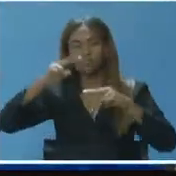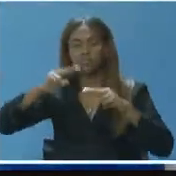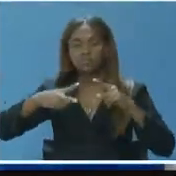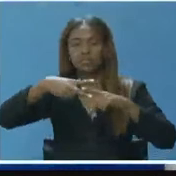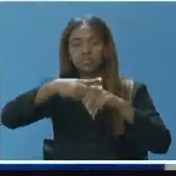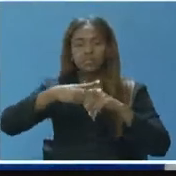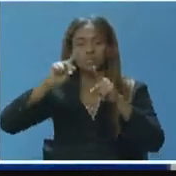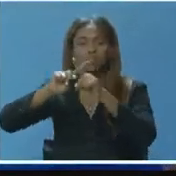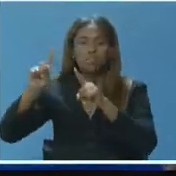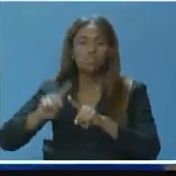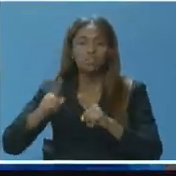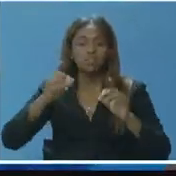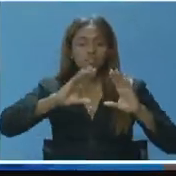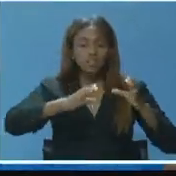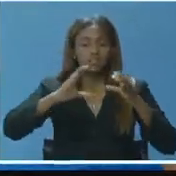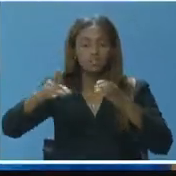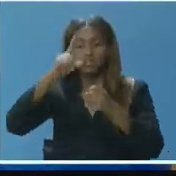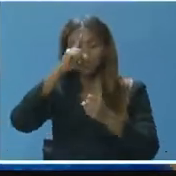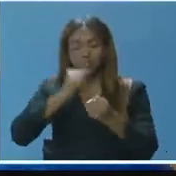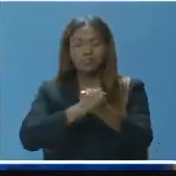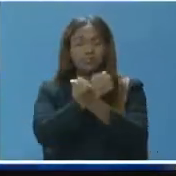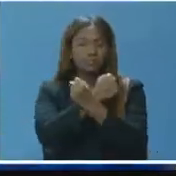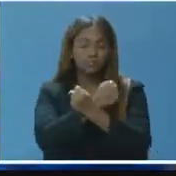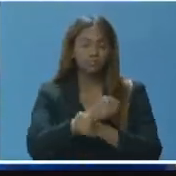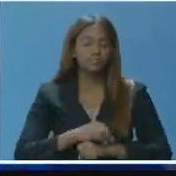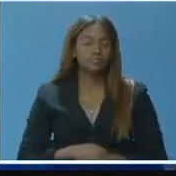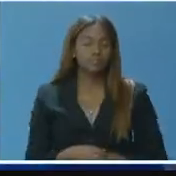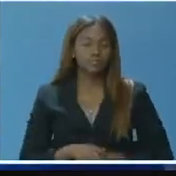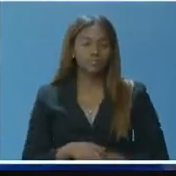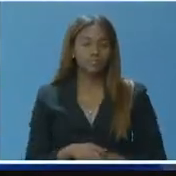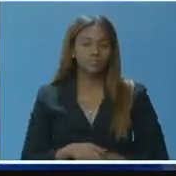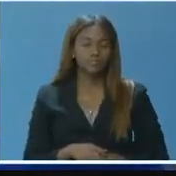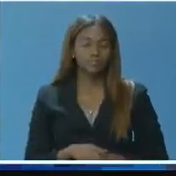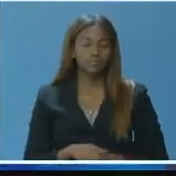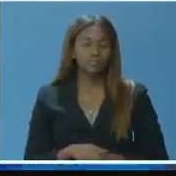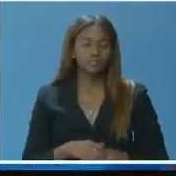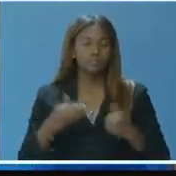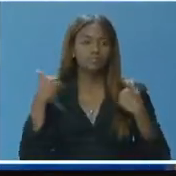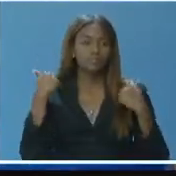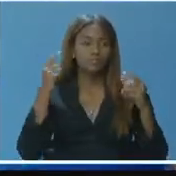de los recintos penitenciarios. Hay distintos proyectos.